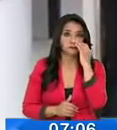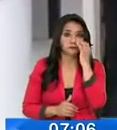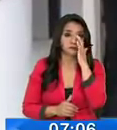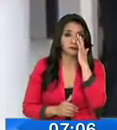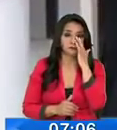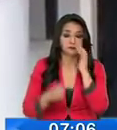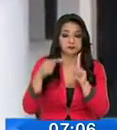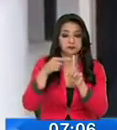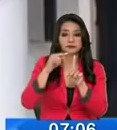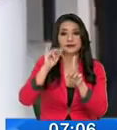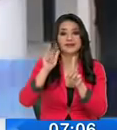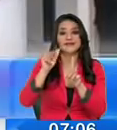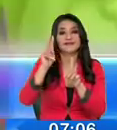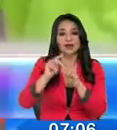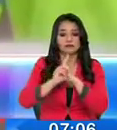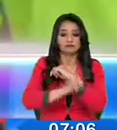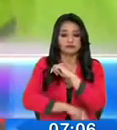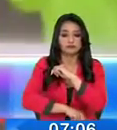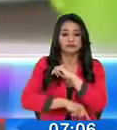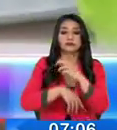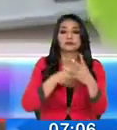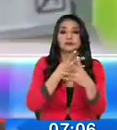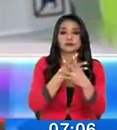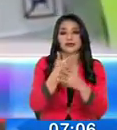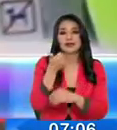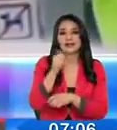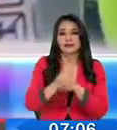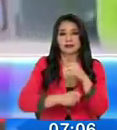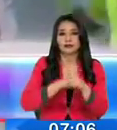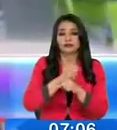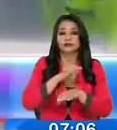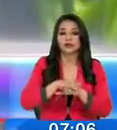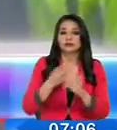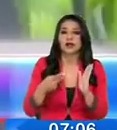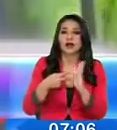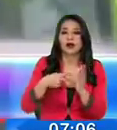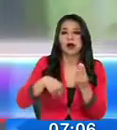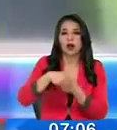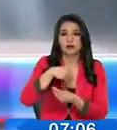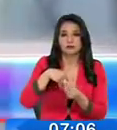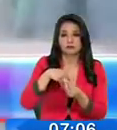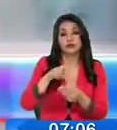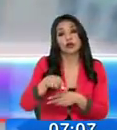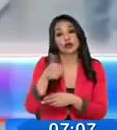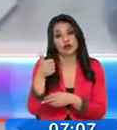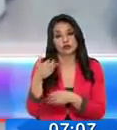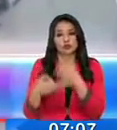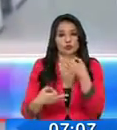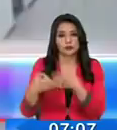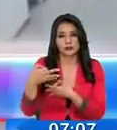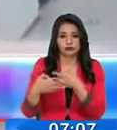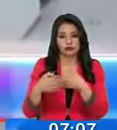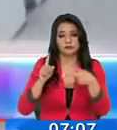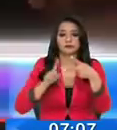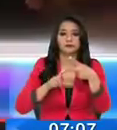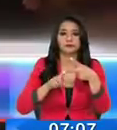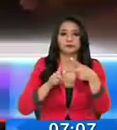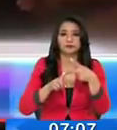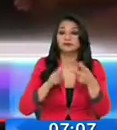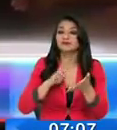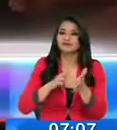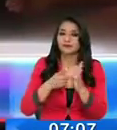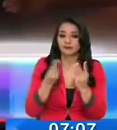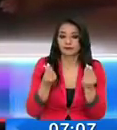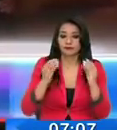Iván Espinel cumple sentencia de 10 años por el delito de lavado de activos y se seguía otro proceso en su contra, el de